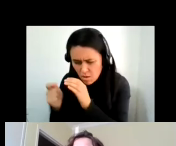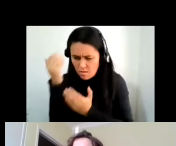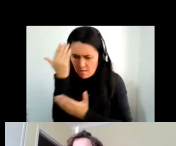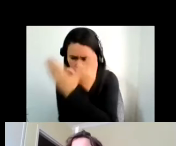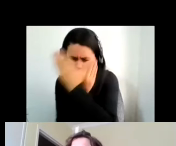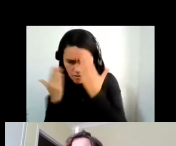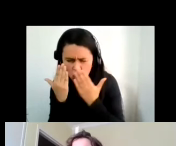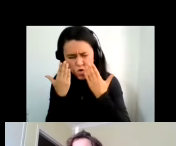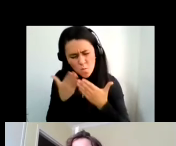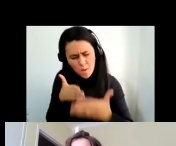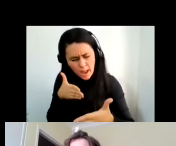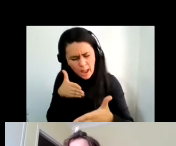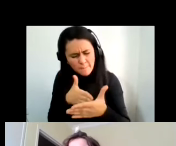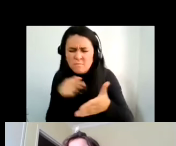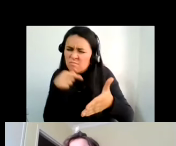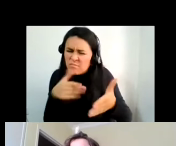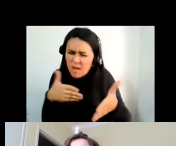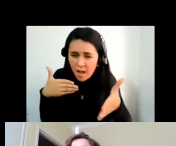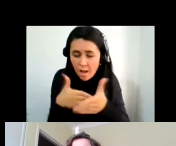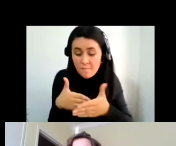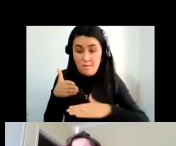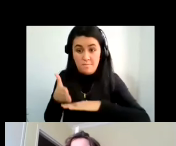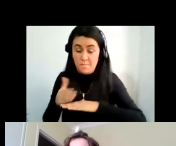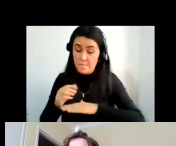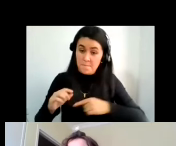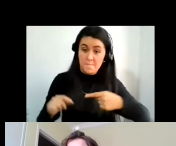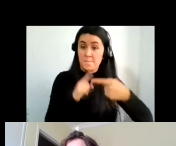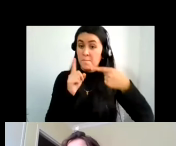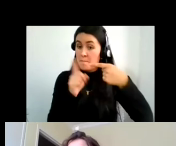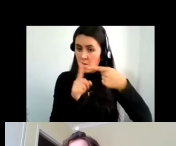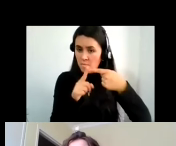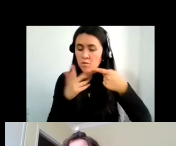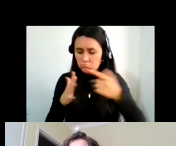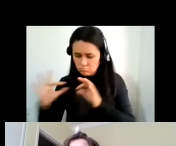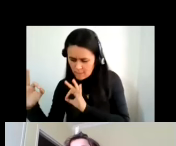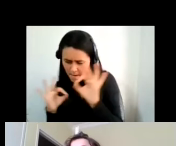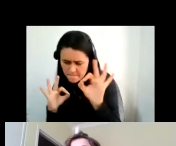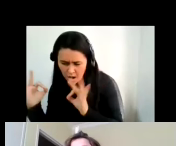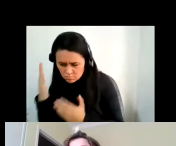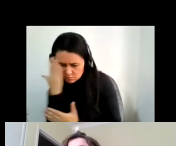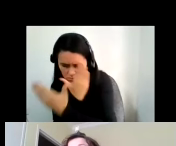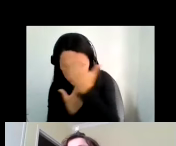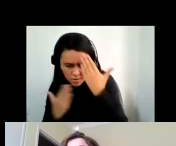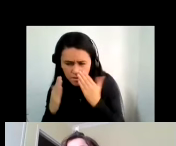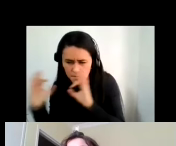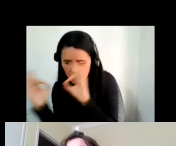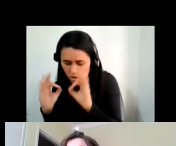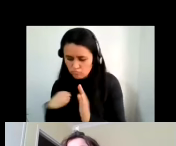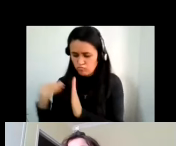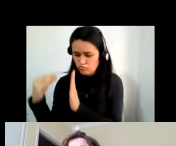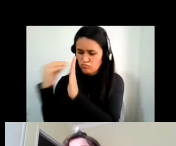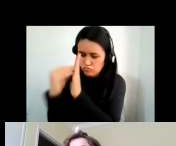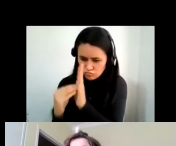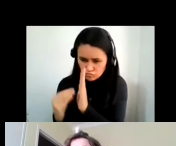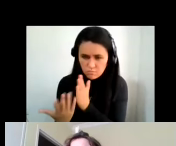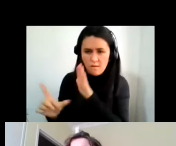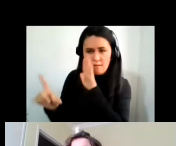barrera. Tenemos la etapa de preparación que se alinea con los ciclos de programación de